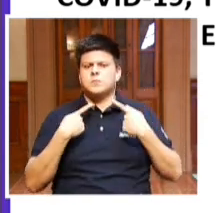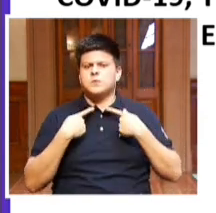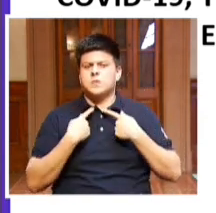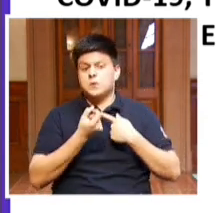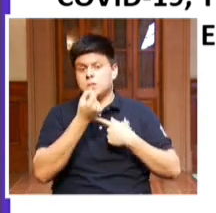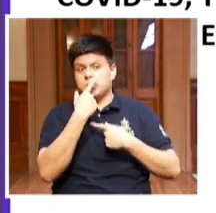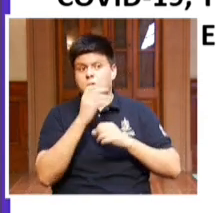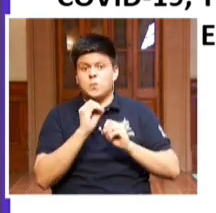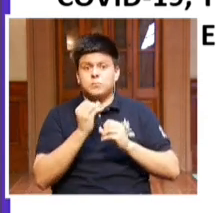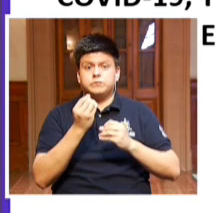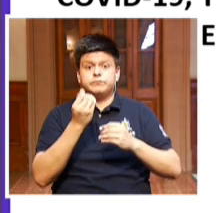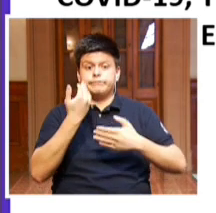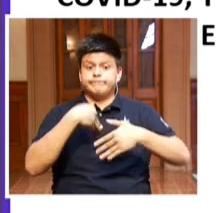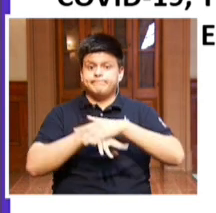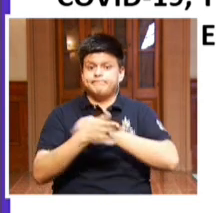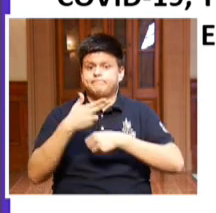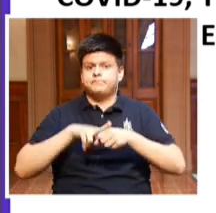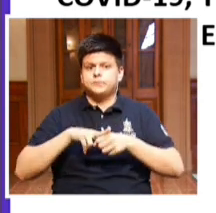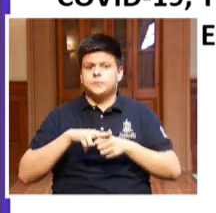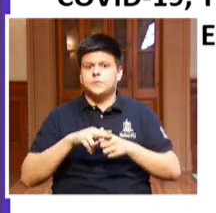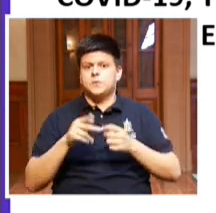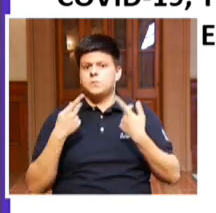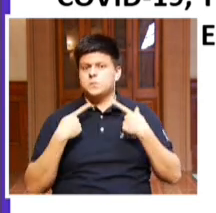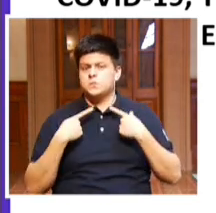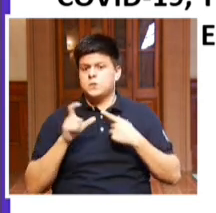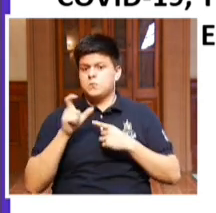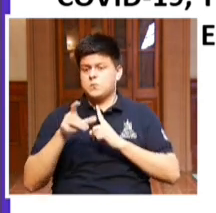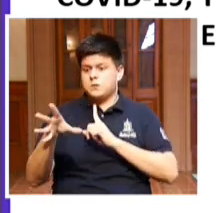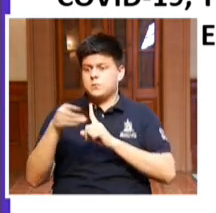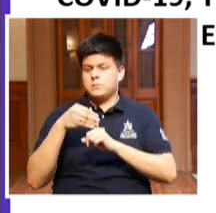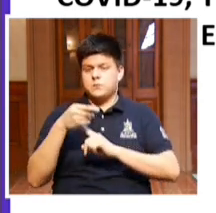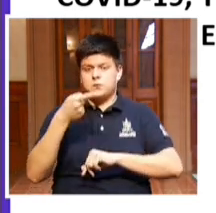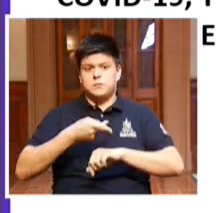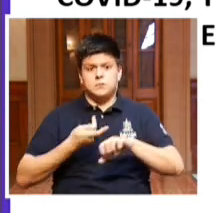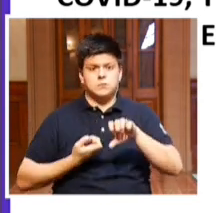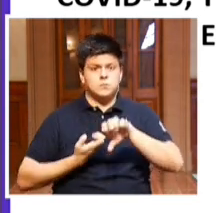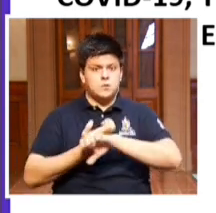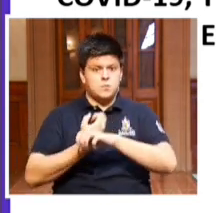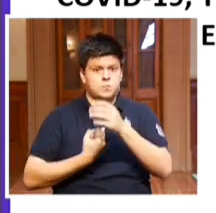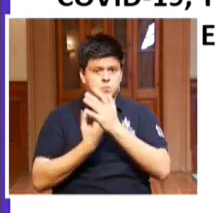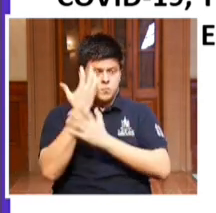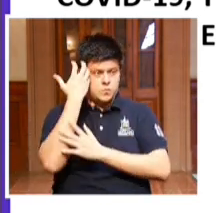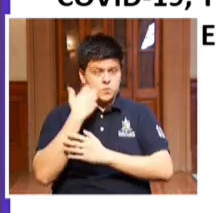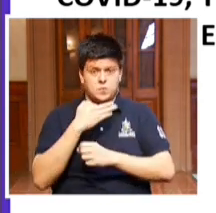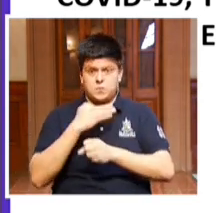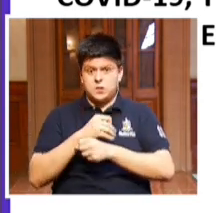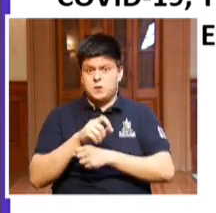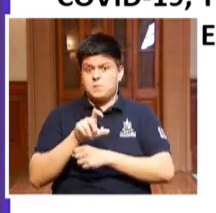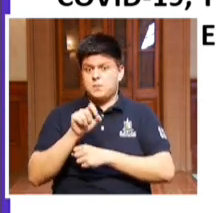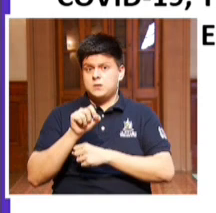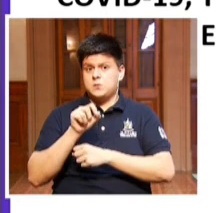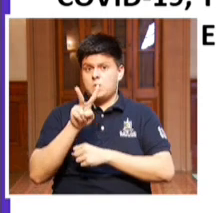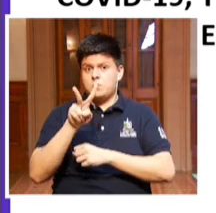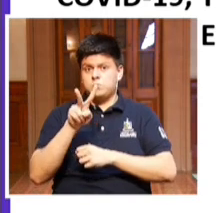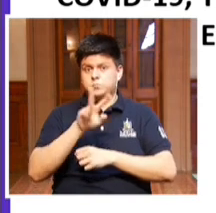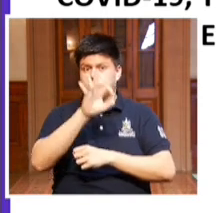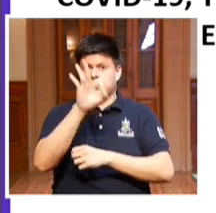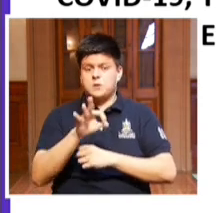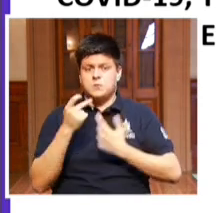los pacientes que se han infectado en el estado. En este momento, 22% de los pacientes